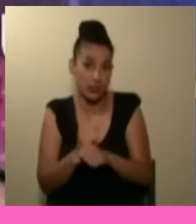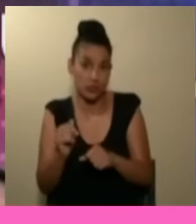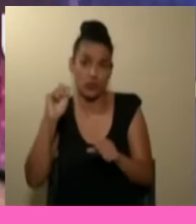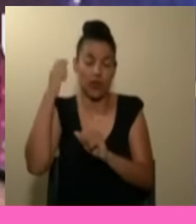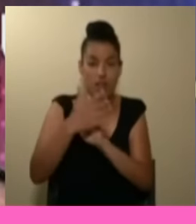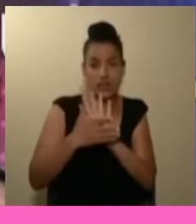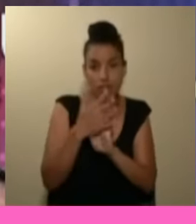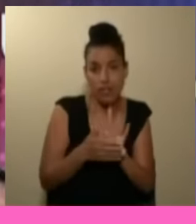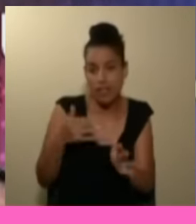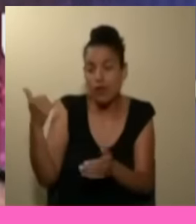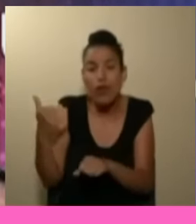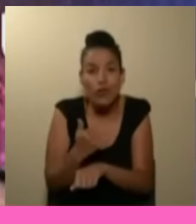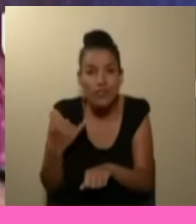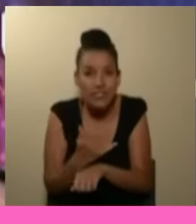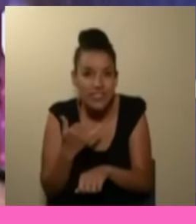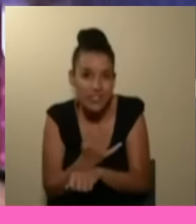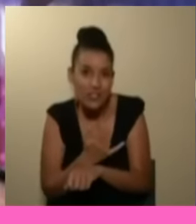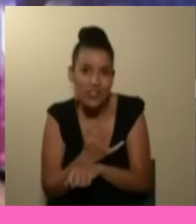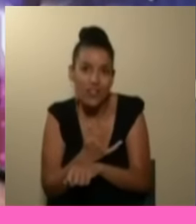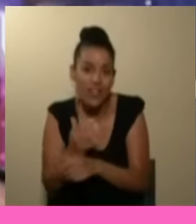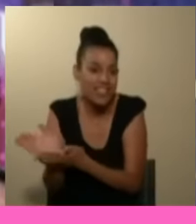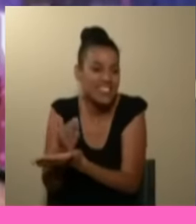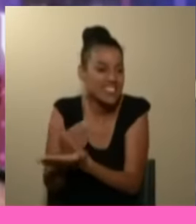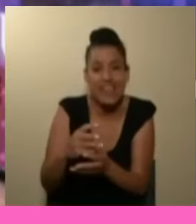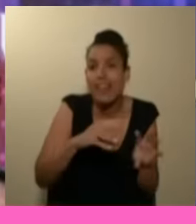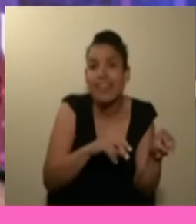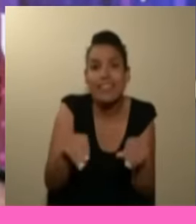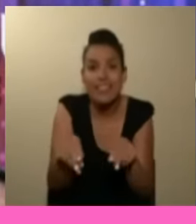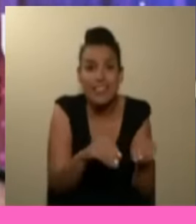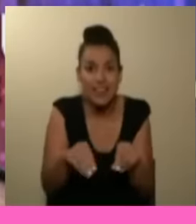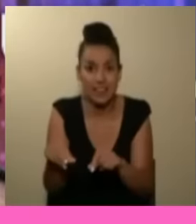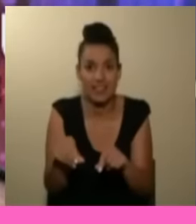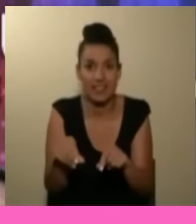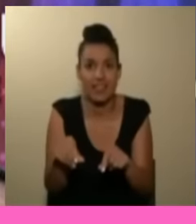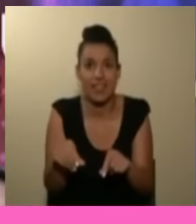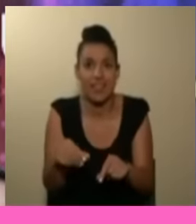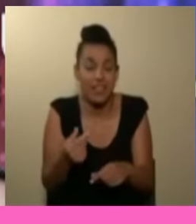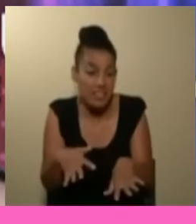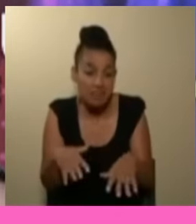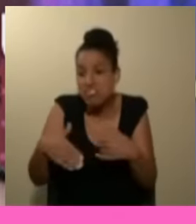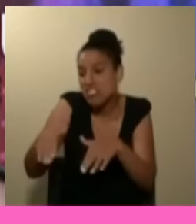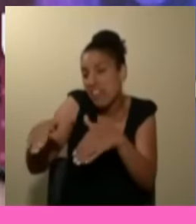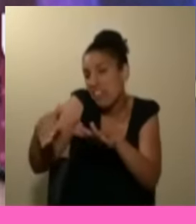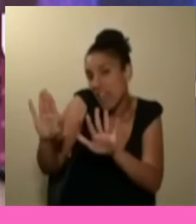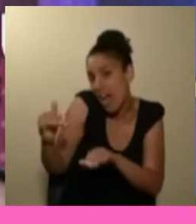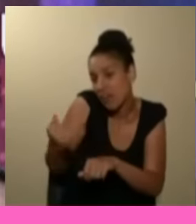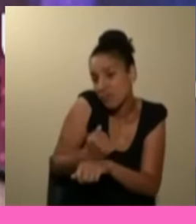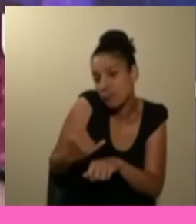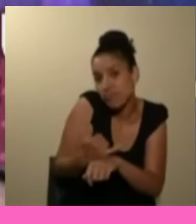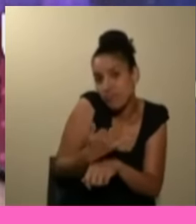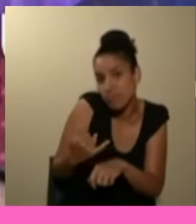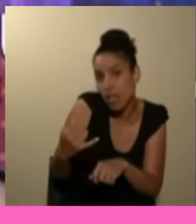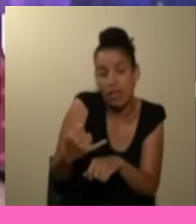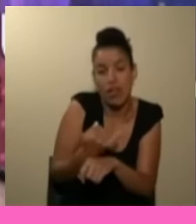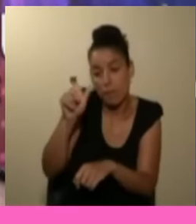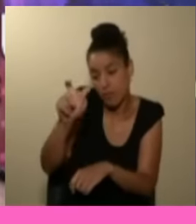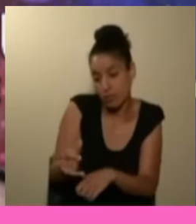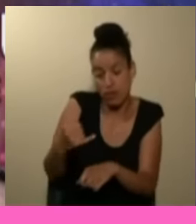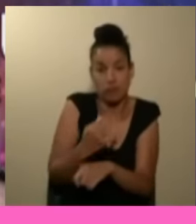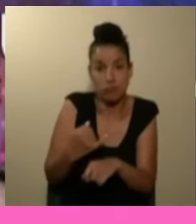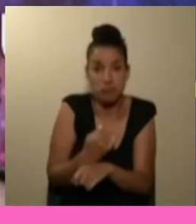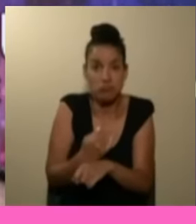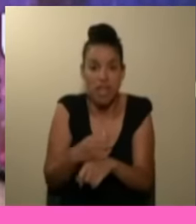miles de hectáreas y se permite que el colono maneje su predio desde una oficina de Montevideo, violentando el